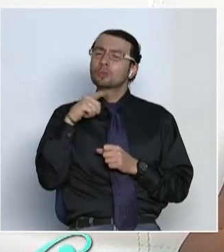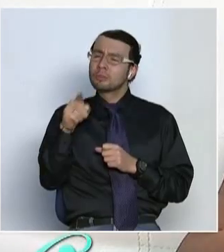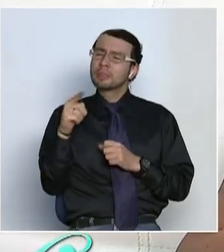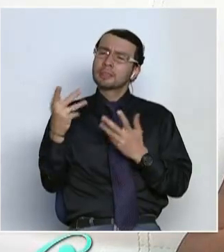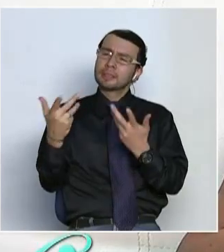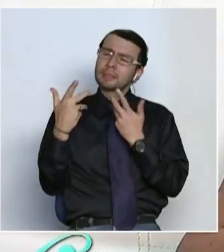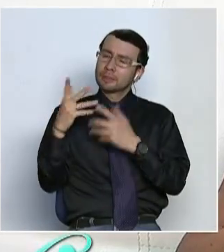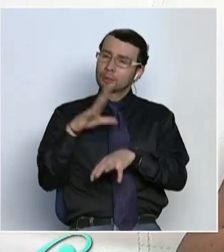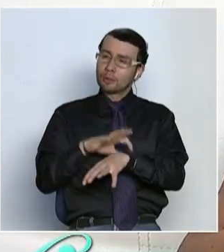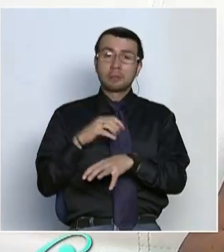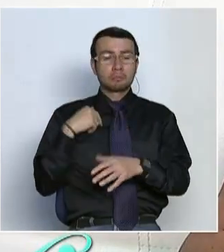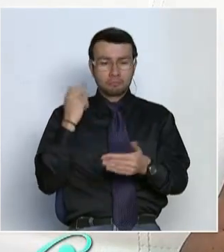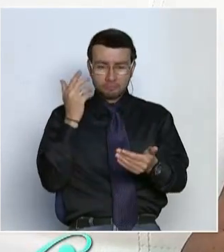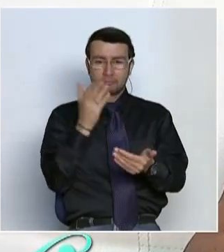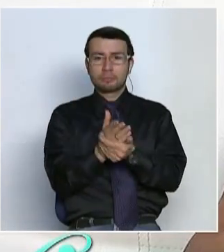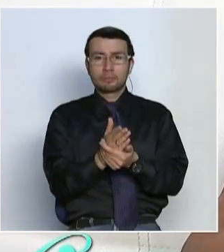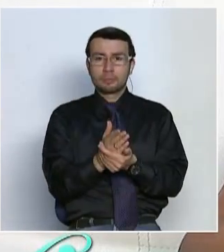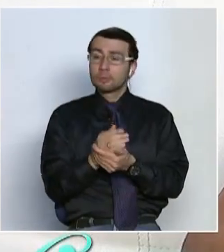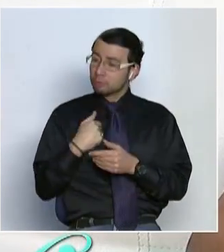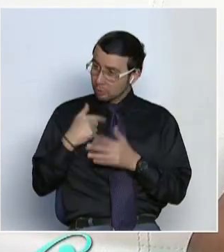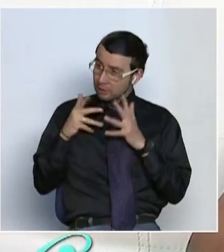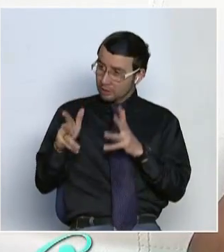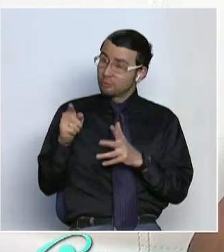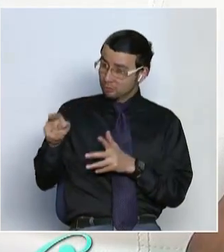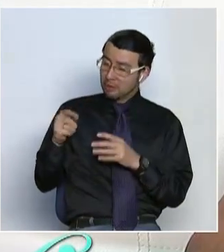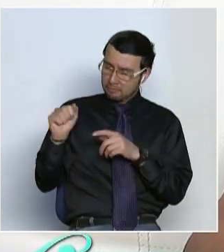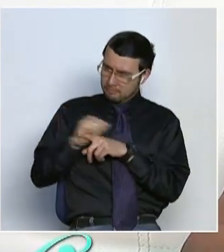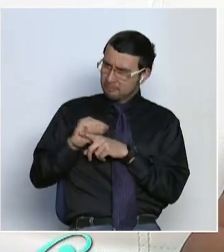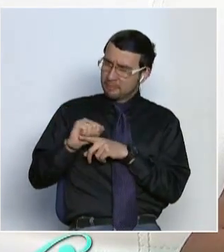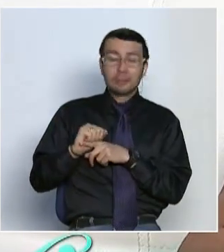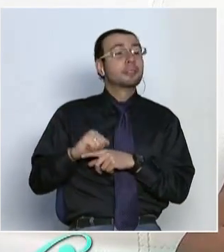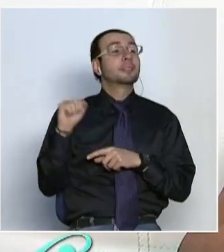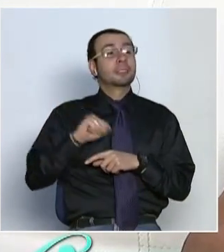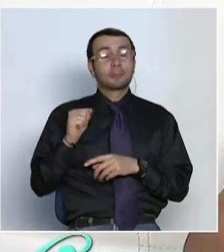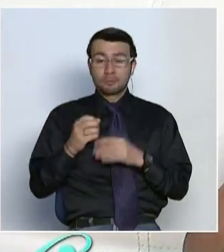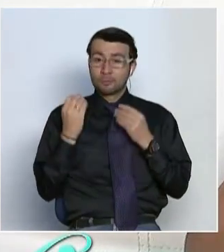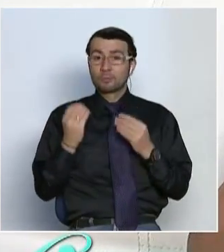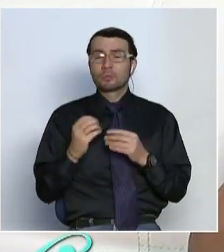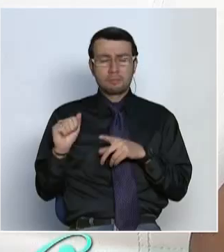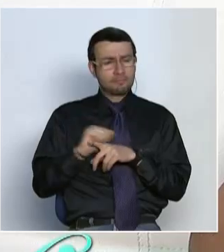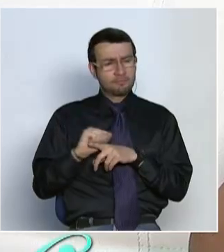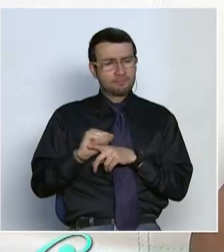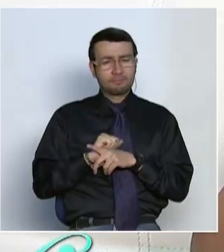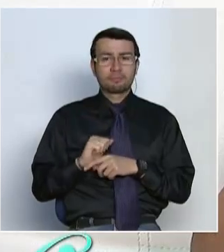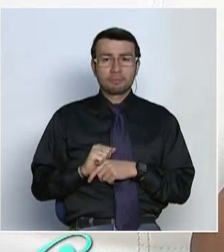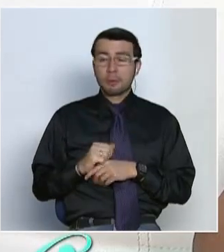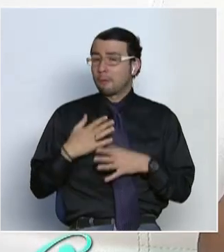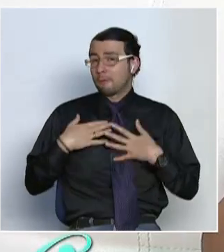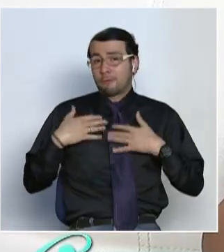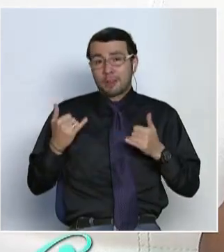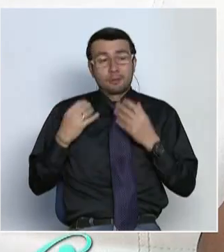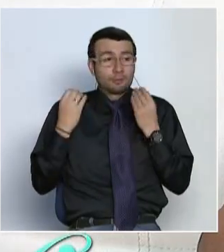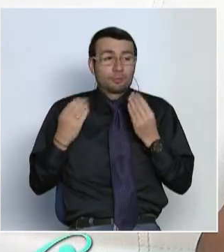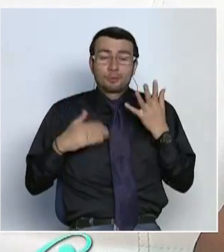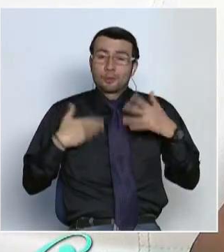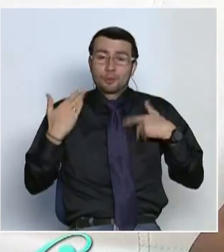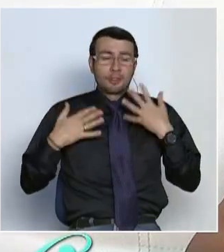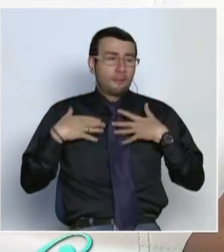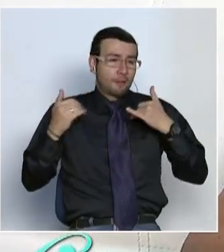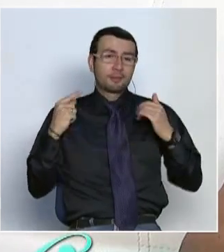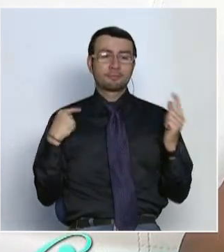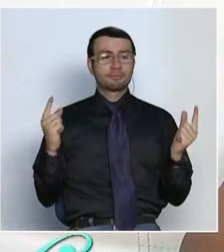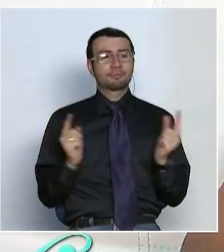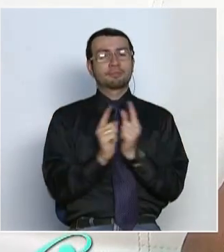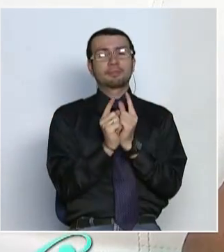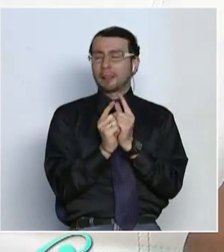enseñanzas Y los por pone en televisión. práctica, todas esas enseñanzas. Sí, las he puesto en práctica, muchas de ellas. esa es Y la feliz, muy feliz porque vine donde